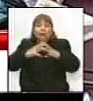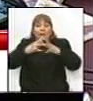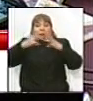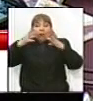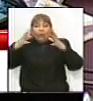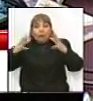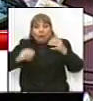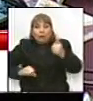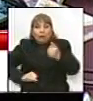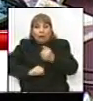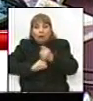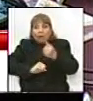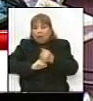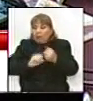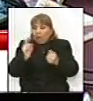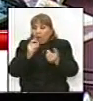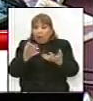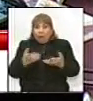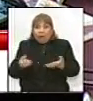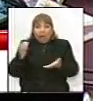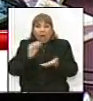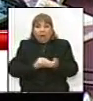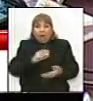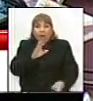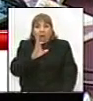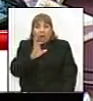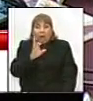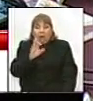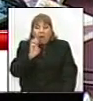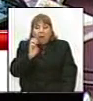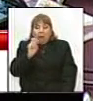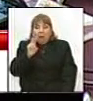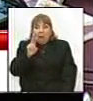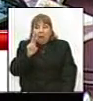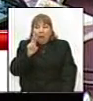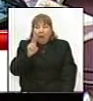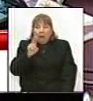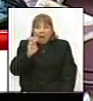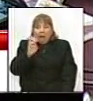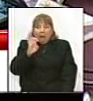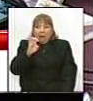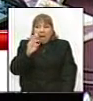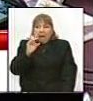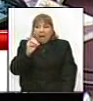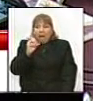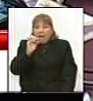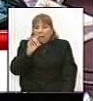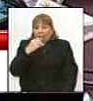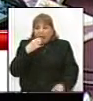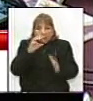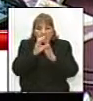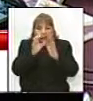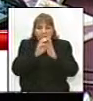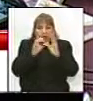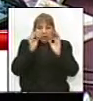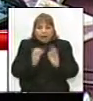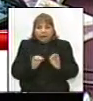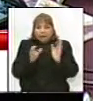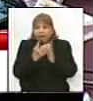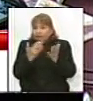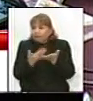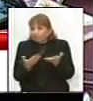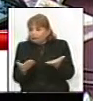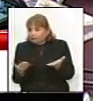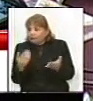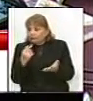súper reforzada si es que no quiere ir a referéndum, ¿no? Entonces, eso no está en tela de juicio, la función constituyente del poder constituido, no